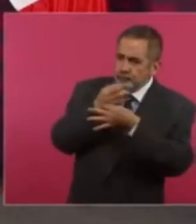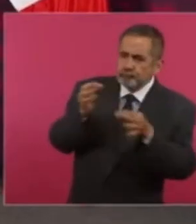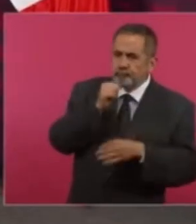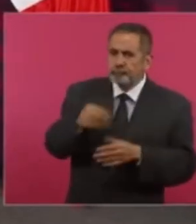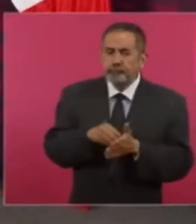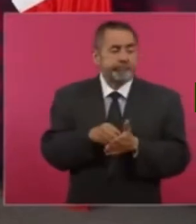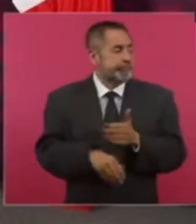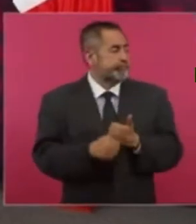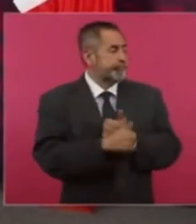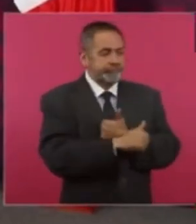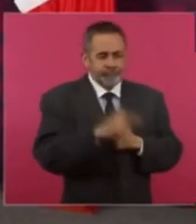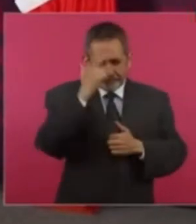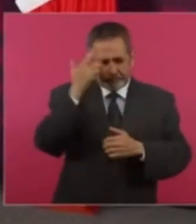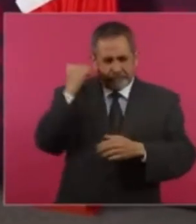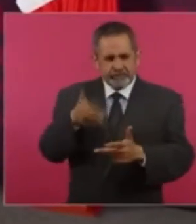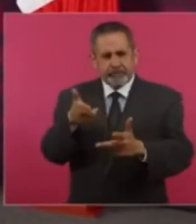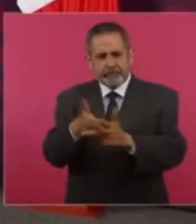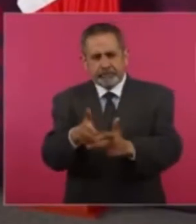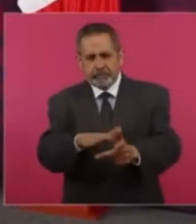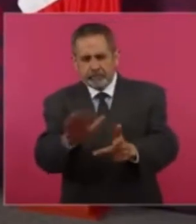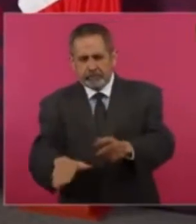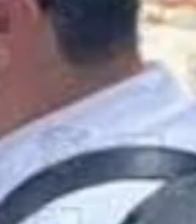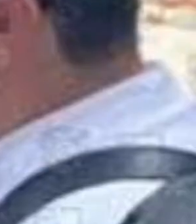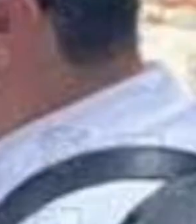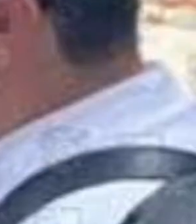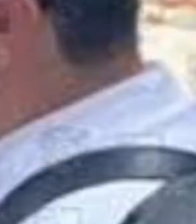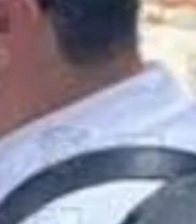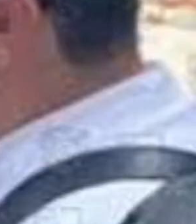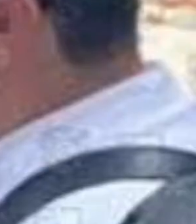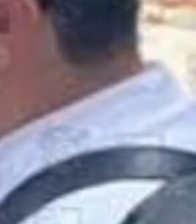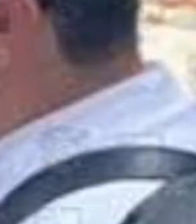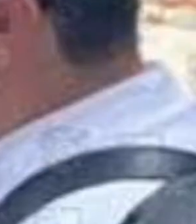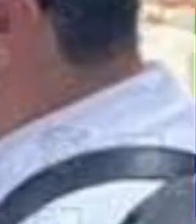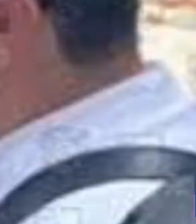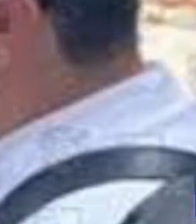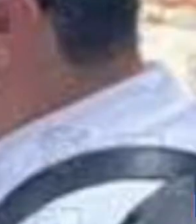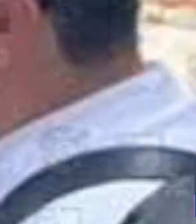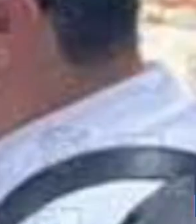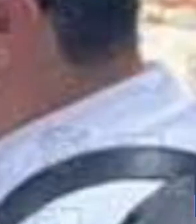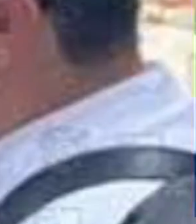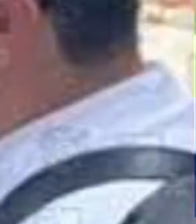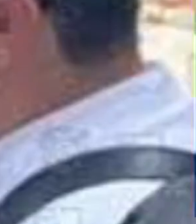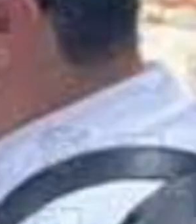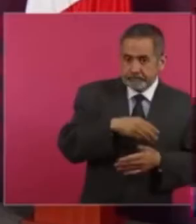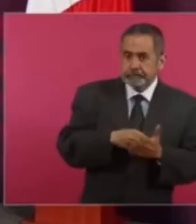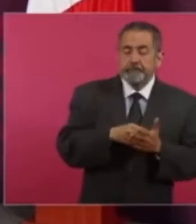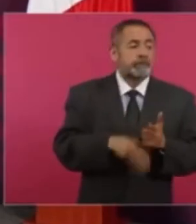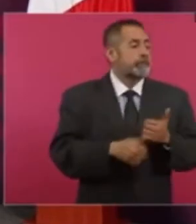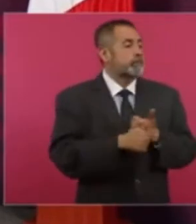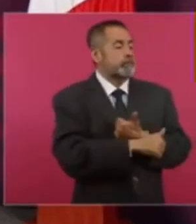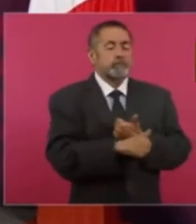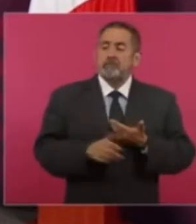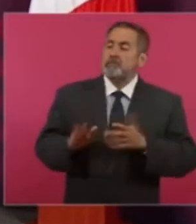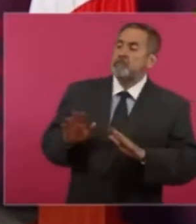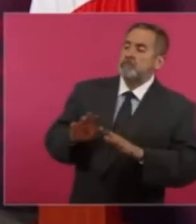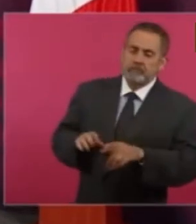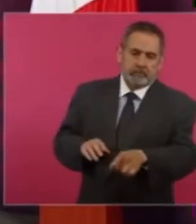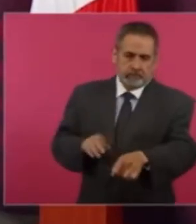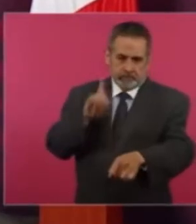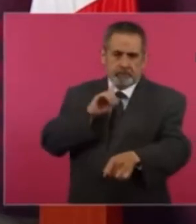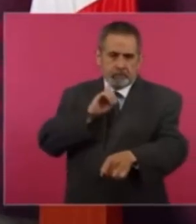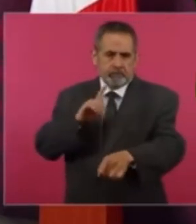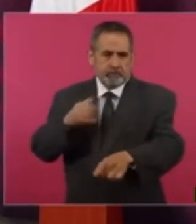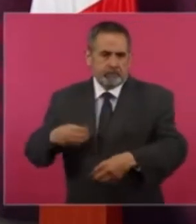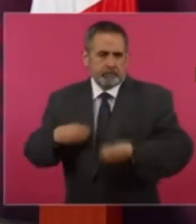celebró el actuar de la Fiscalía General de Justicia de la Ciudad de México para concretar la detención del fiscal. Además, aseguró que dicho acto no